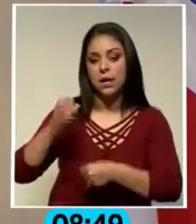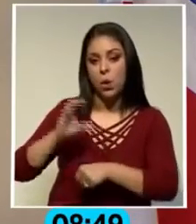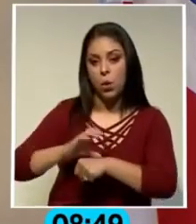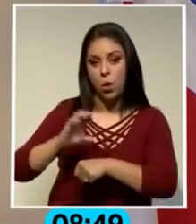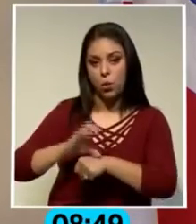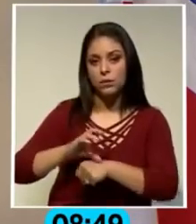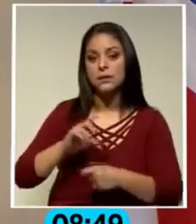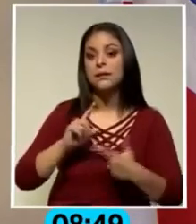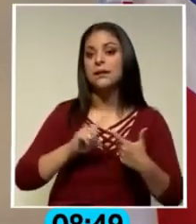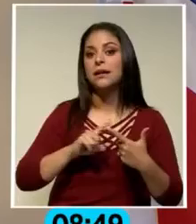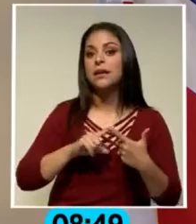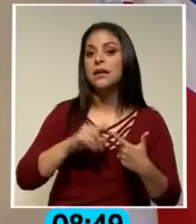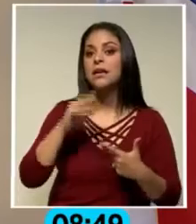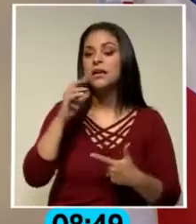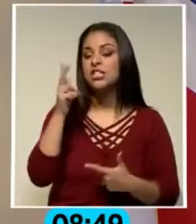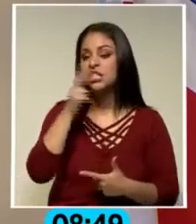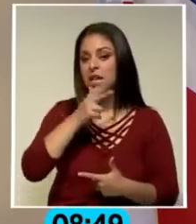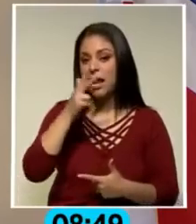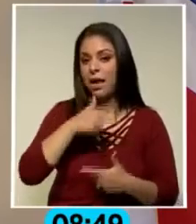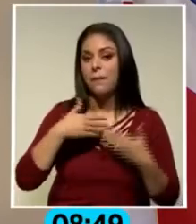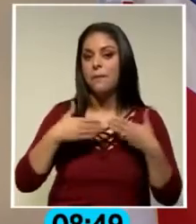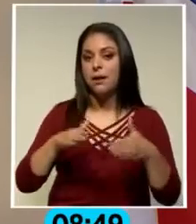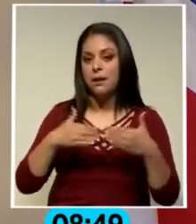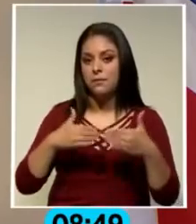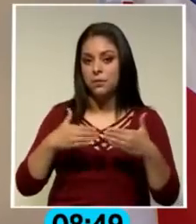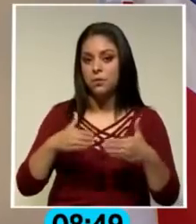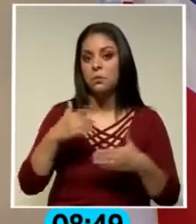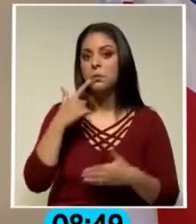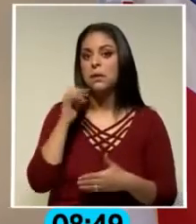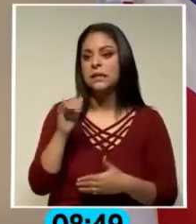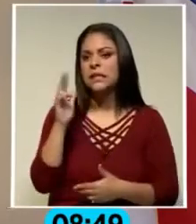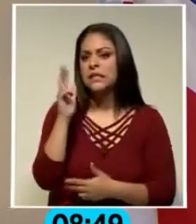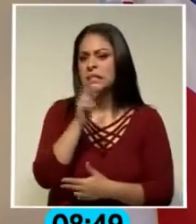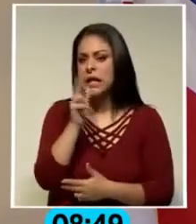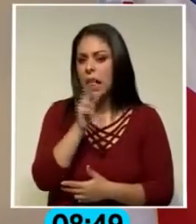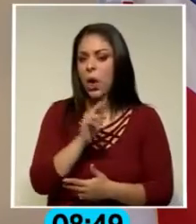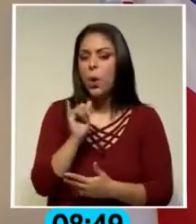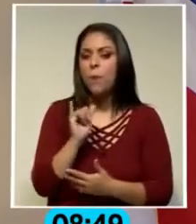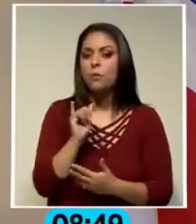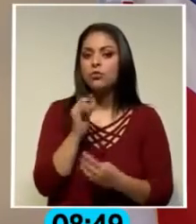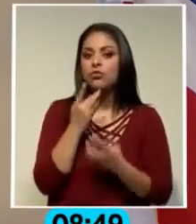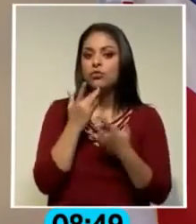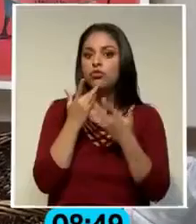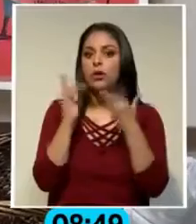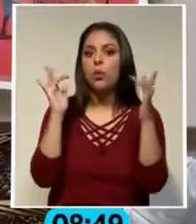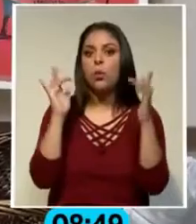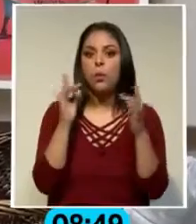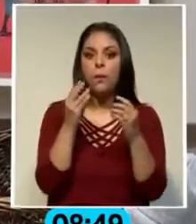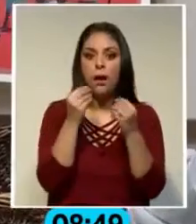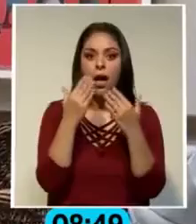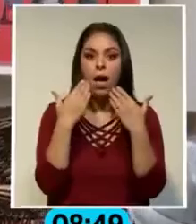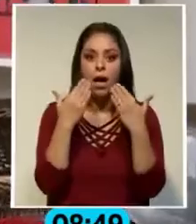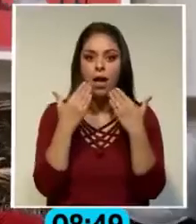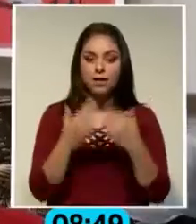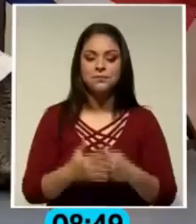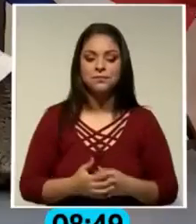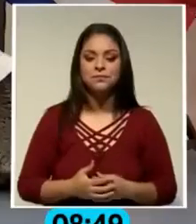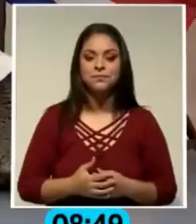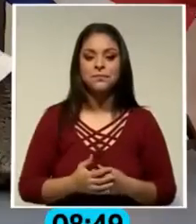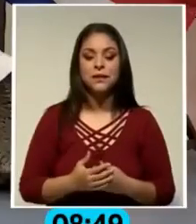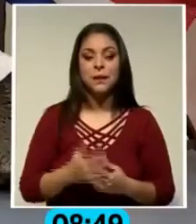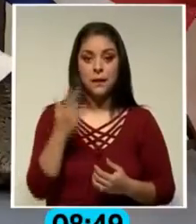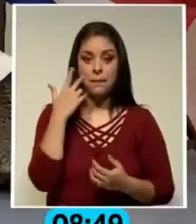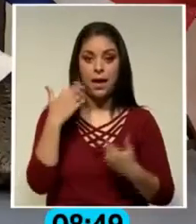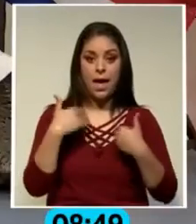llama. Y también el chile panameño, porque ese le da ese saborcito a chilito picantico. Delicioso a esa comida. Muy bien. Pero bueno, ahí tenemos más, ¿verdad, niña? Muy bien, niña Gwen?